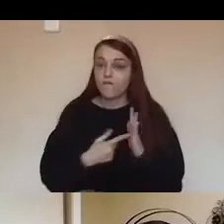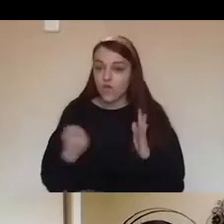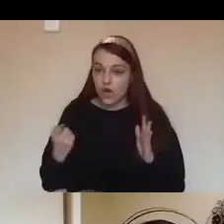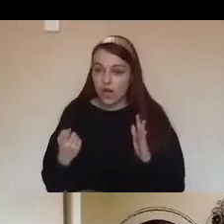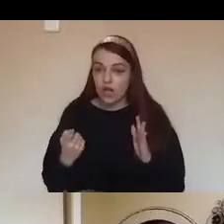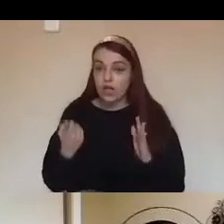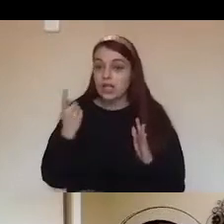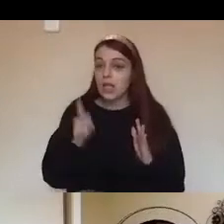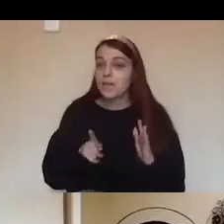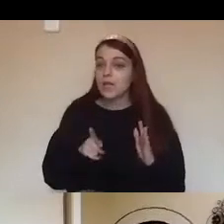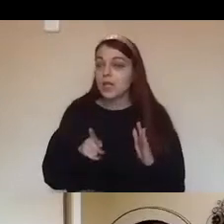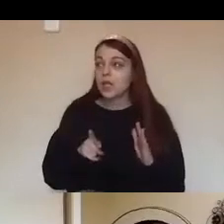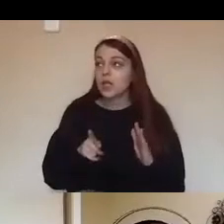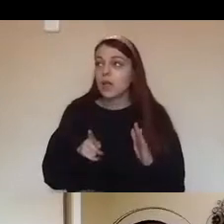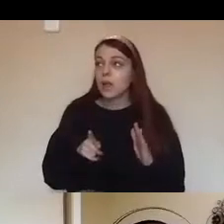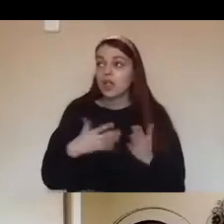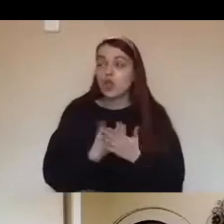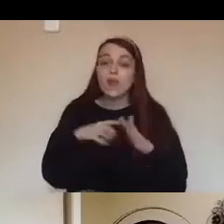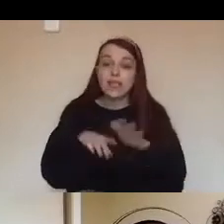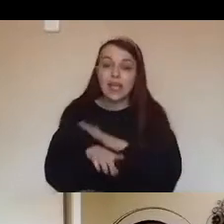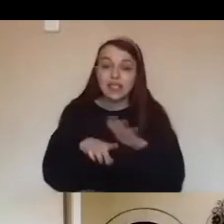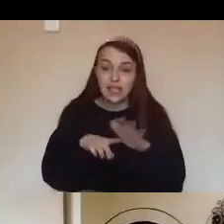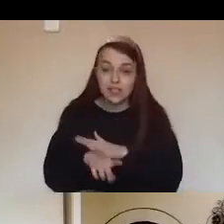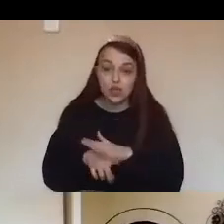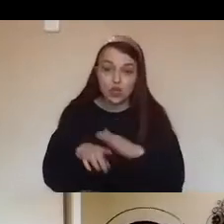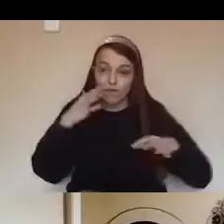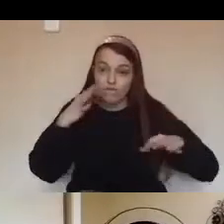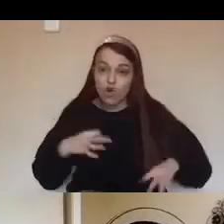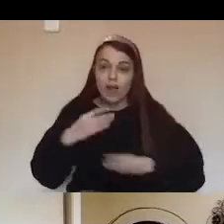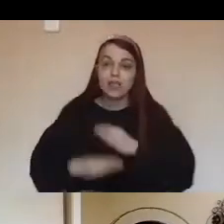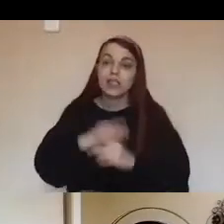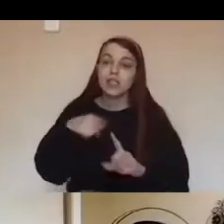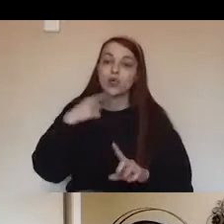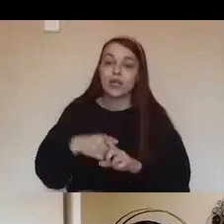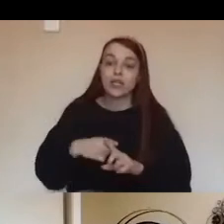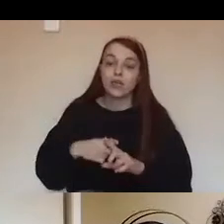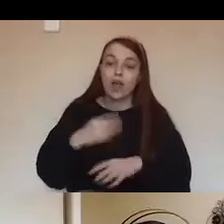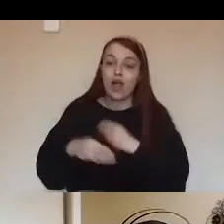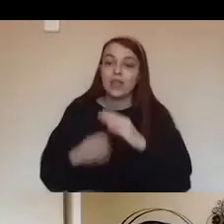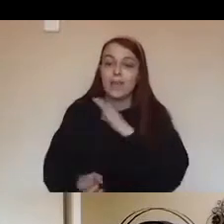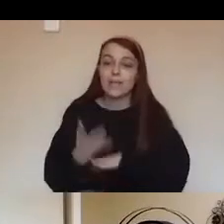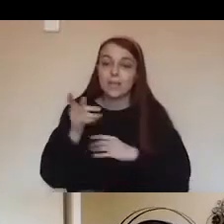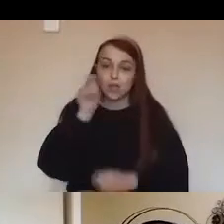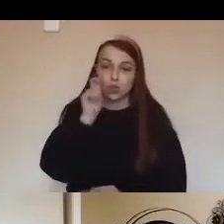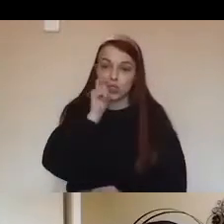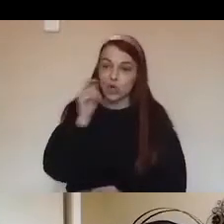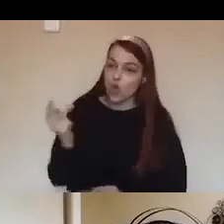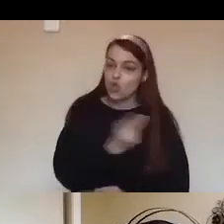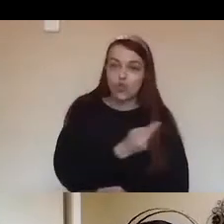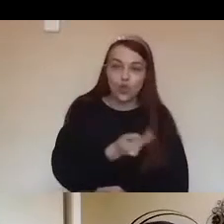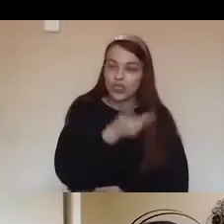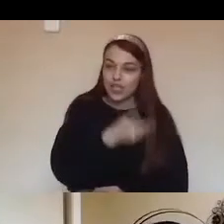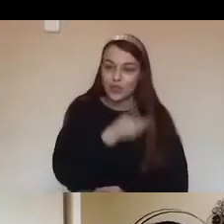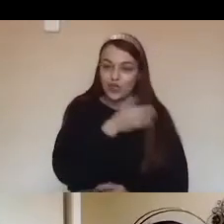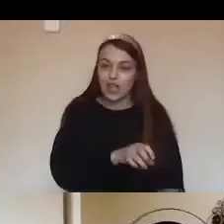ejemplo, tener todos los trámites formales para hacer un emprendimiento turístico, ¿ya? Entonces, así, bueno, también dentro de